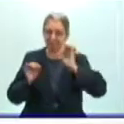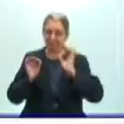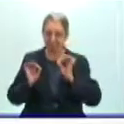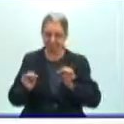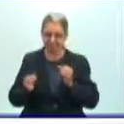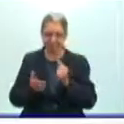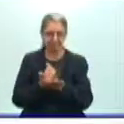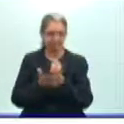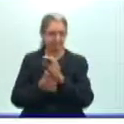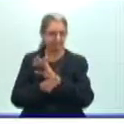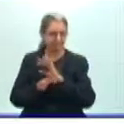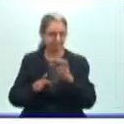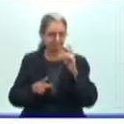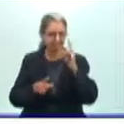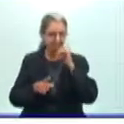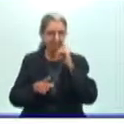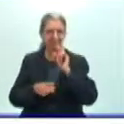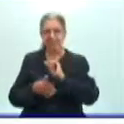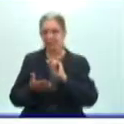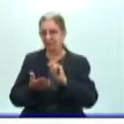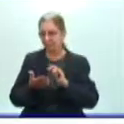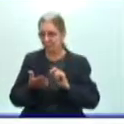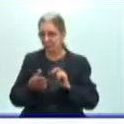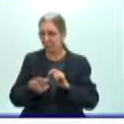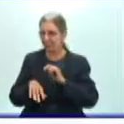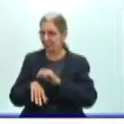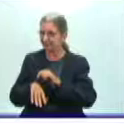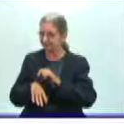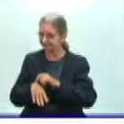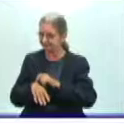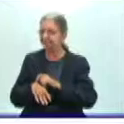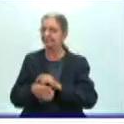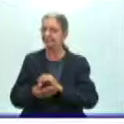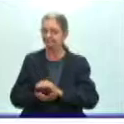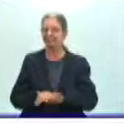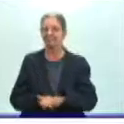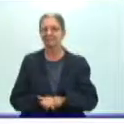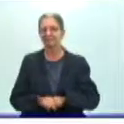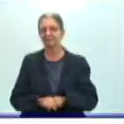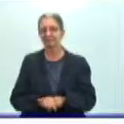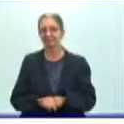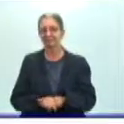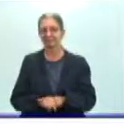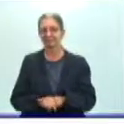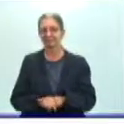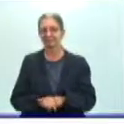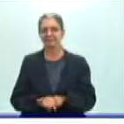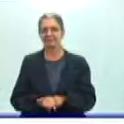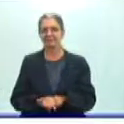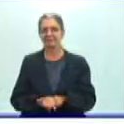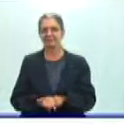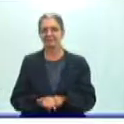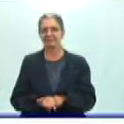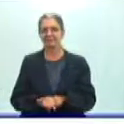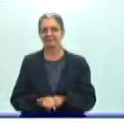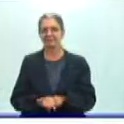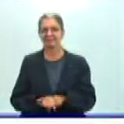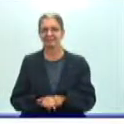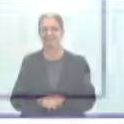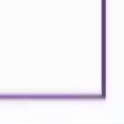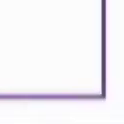esta actividad. Te daré un tiempo para que copies este último paso.